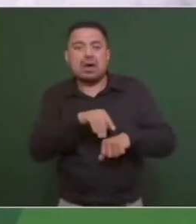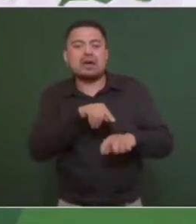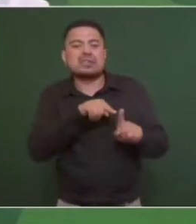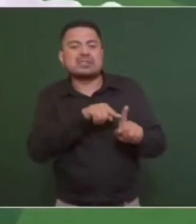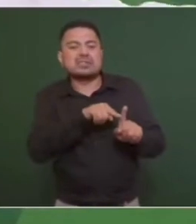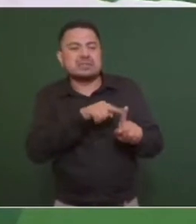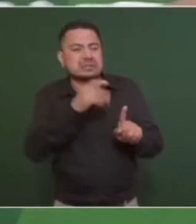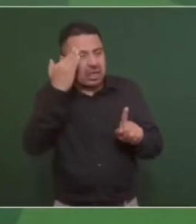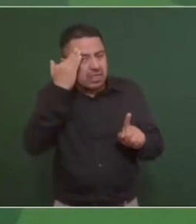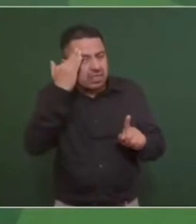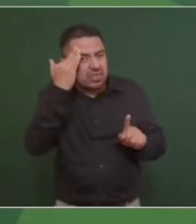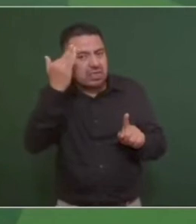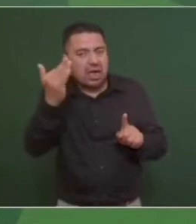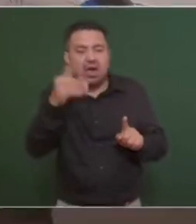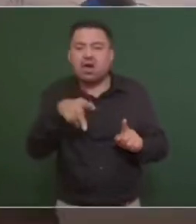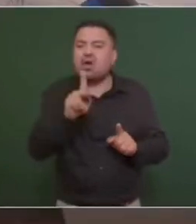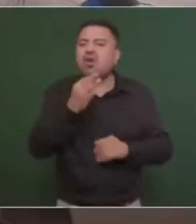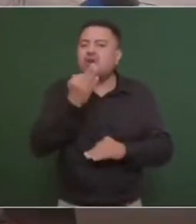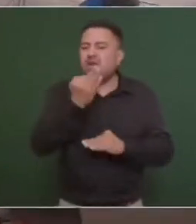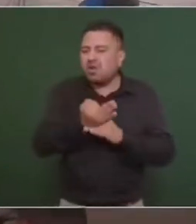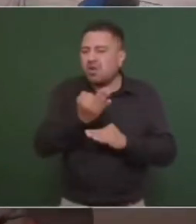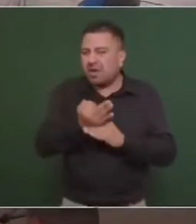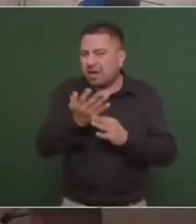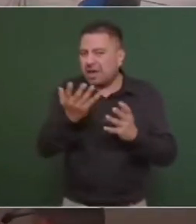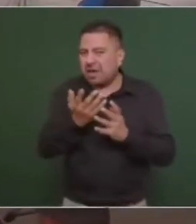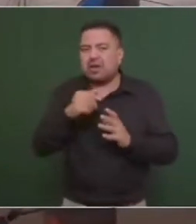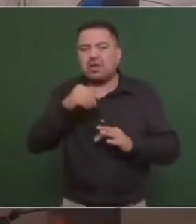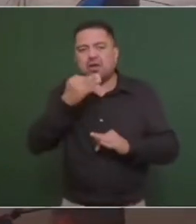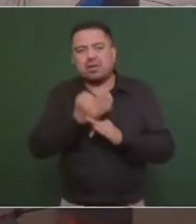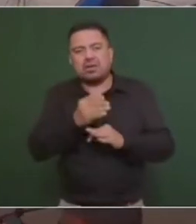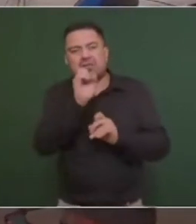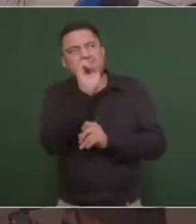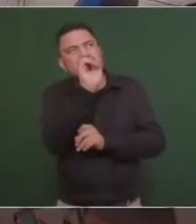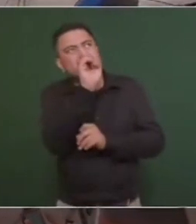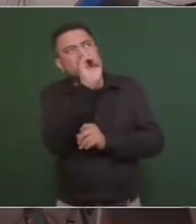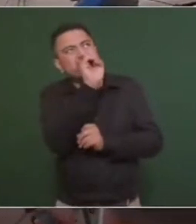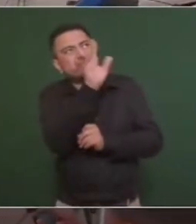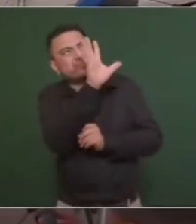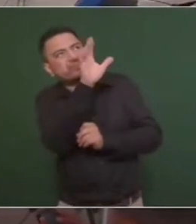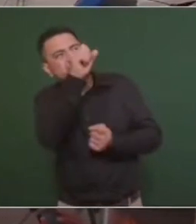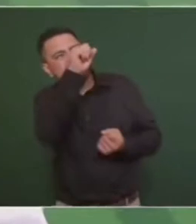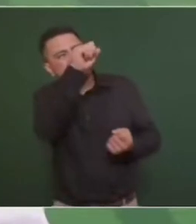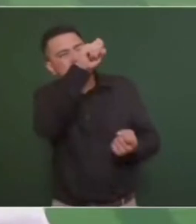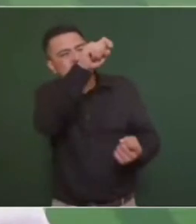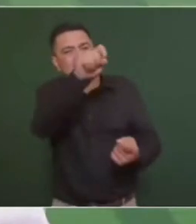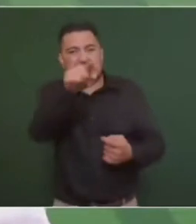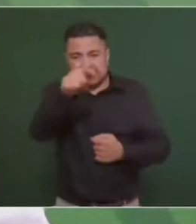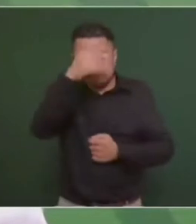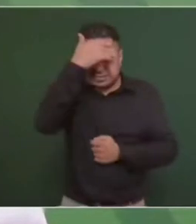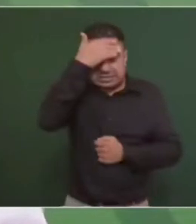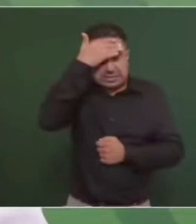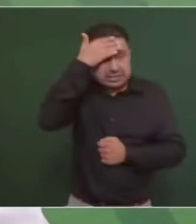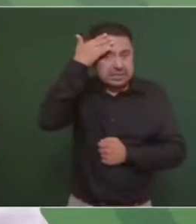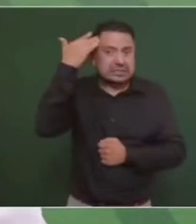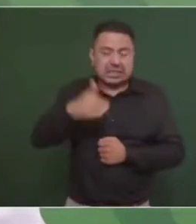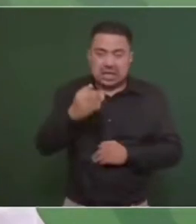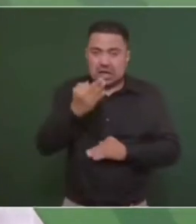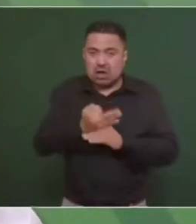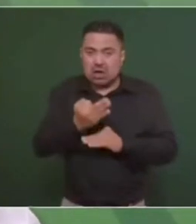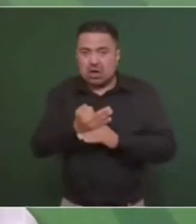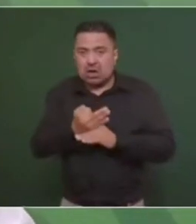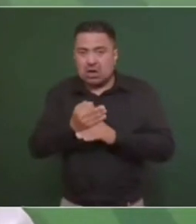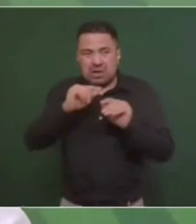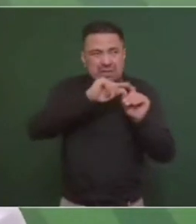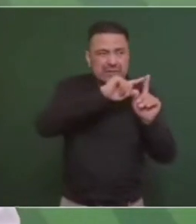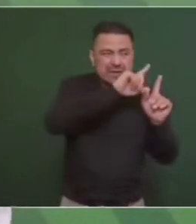su tiempo qué es lo que estamos haciendo antenas saben Cuántas estamos levantando en todo el